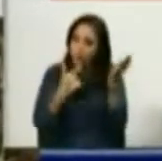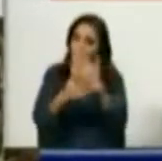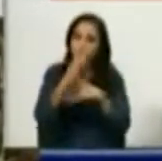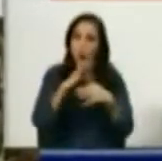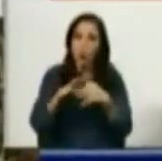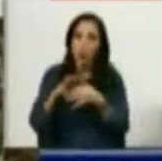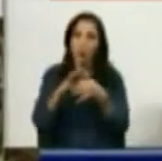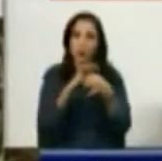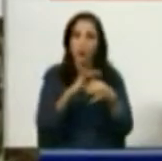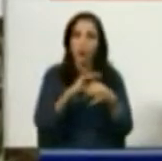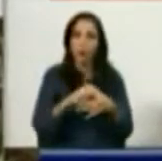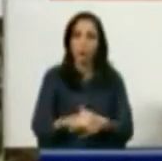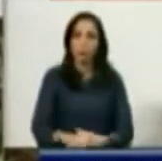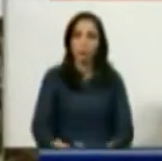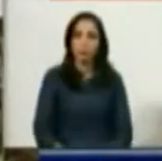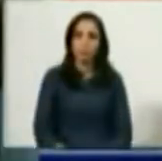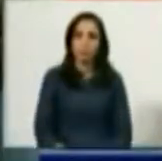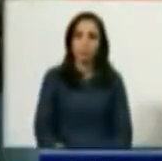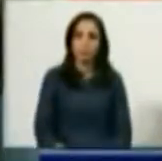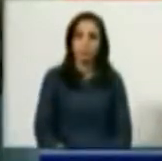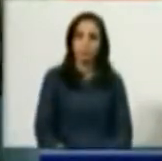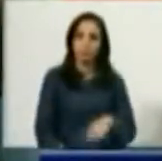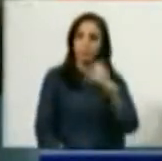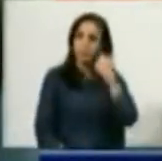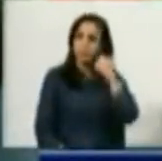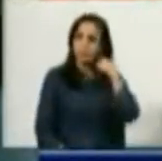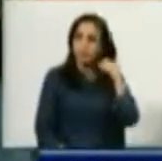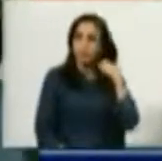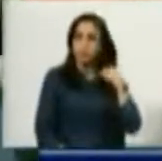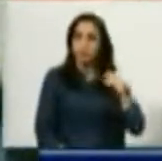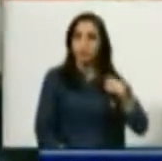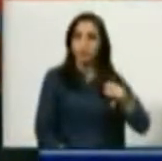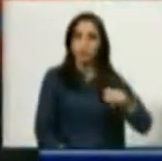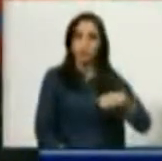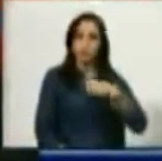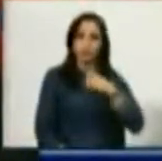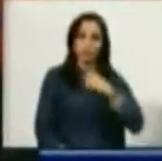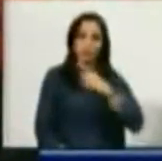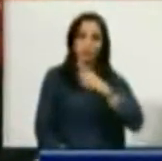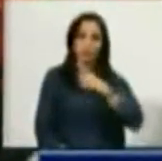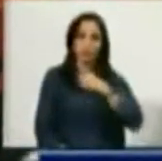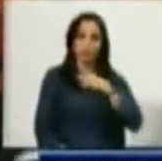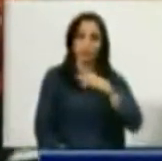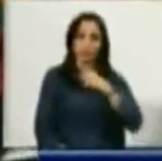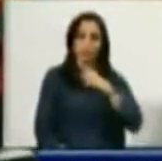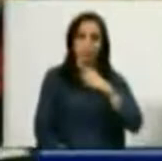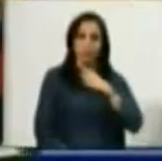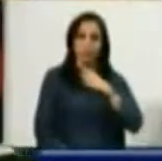mantengámonos Unidos dentro de las diferencias de lo que seamos capaces